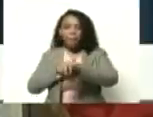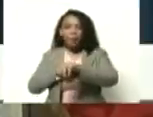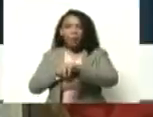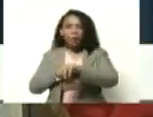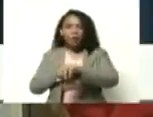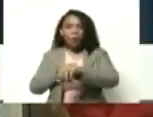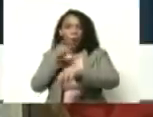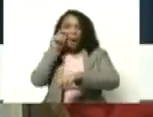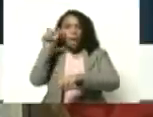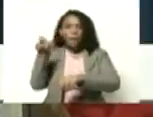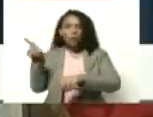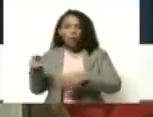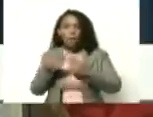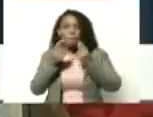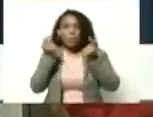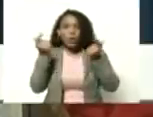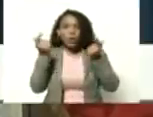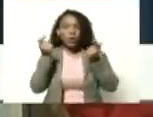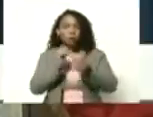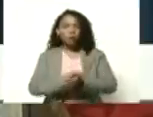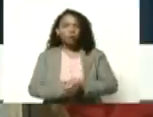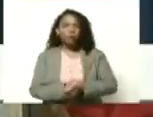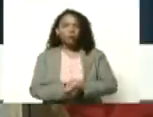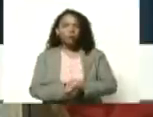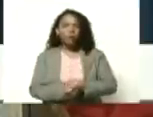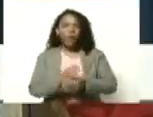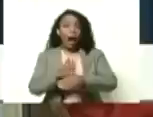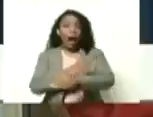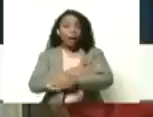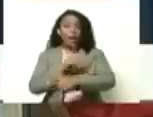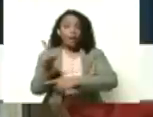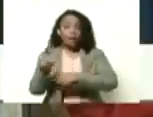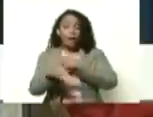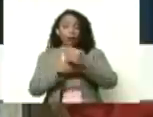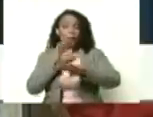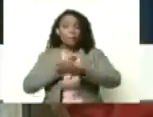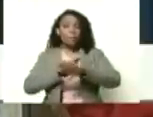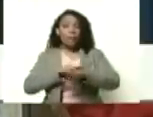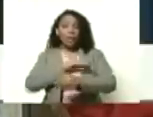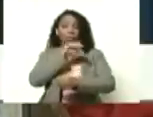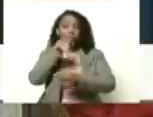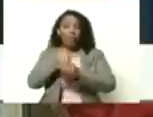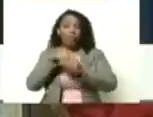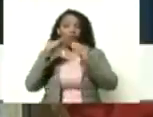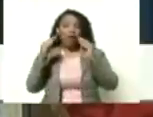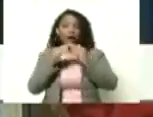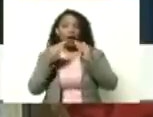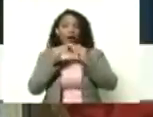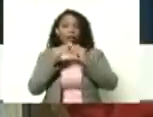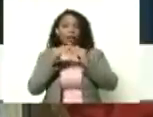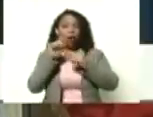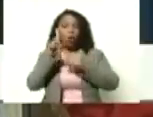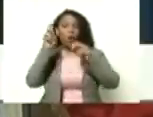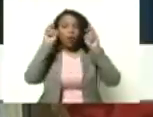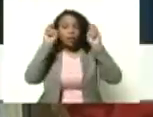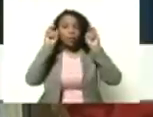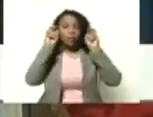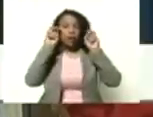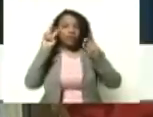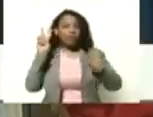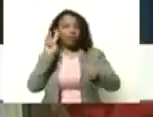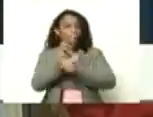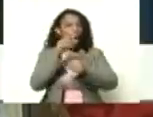de su desaparición previo a ella yo hubiese ocurrido dentro de su vivienda un hecho violento